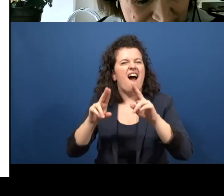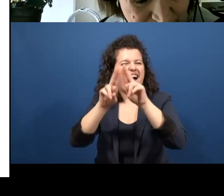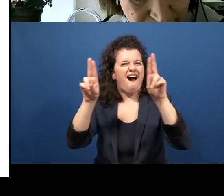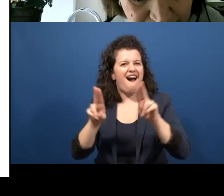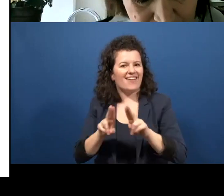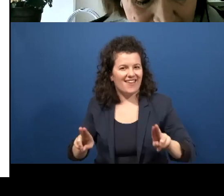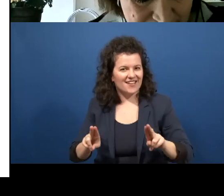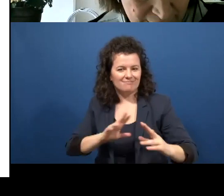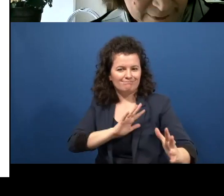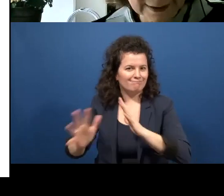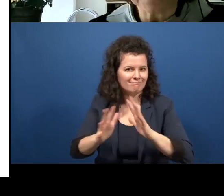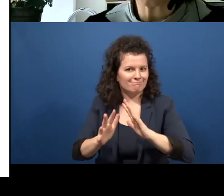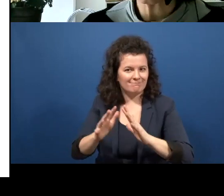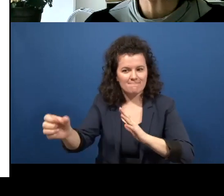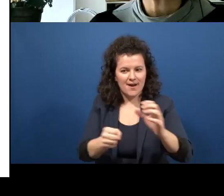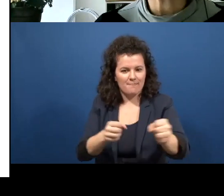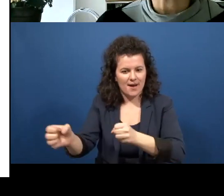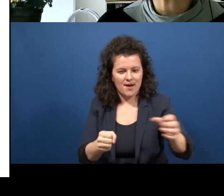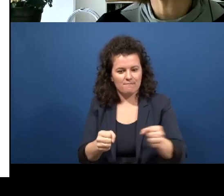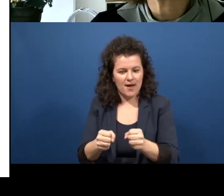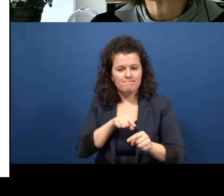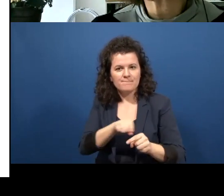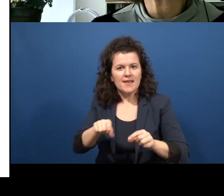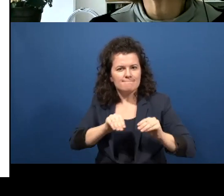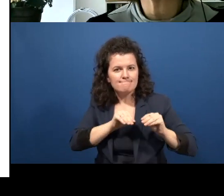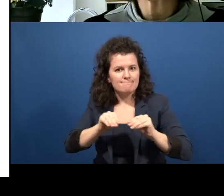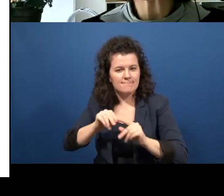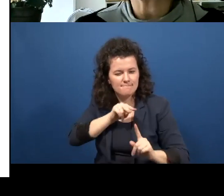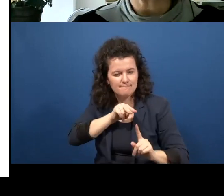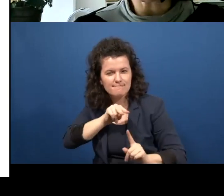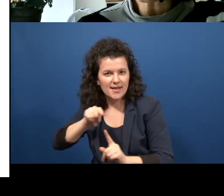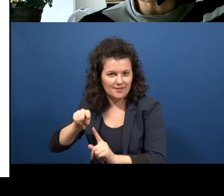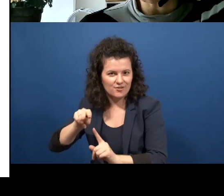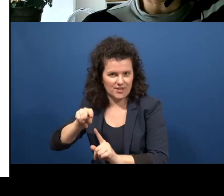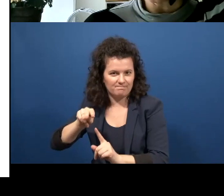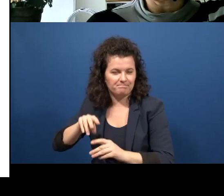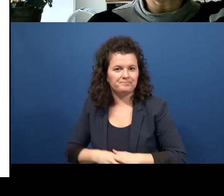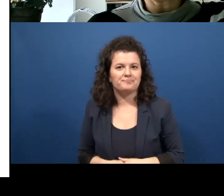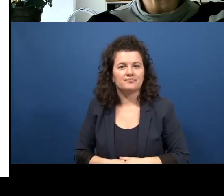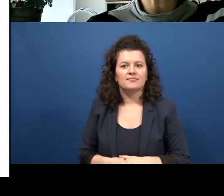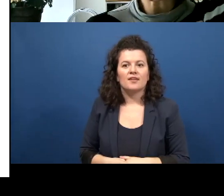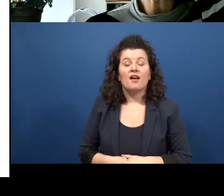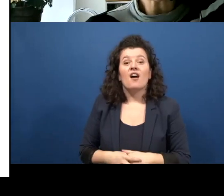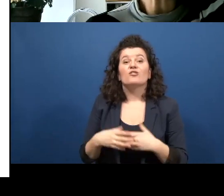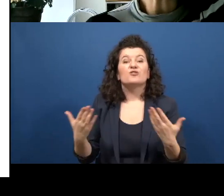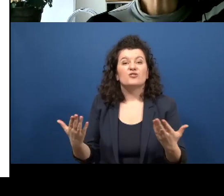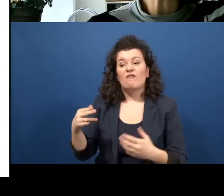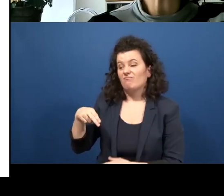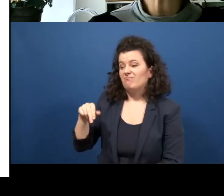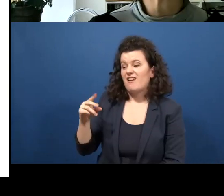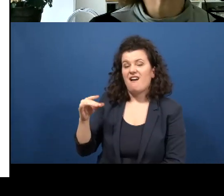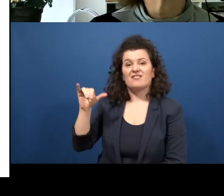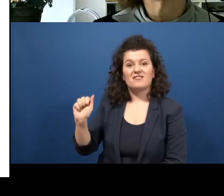signos internacionales. Entonces, como ya nos lo dijo Nadia, pues no hay